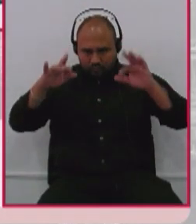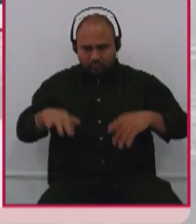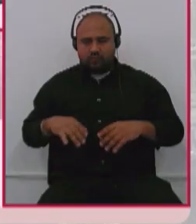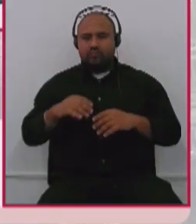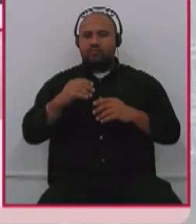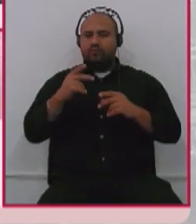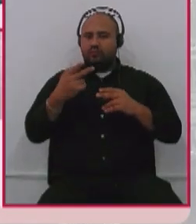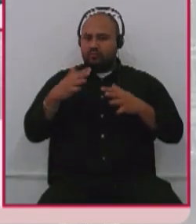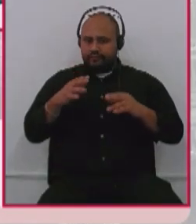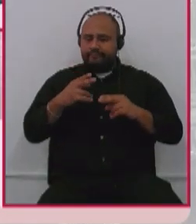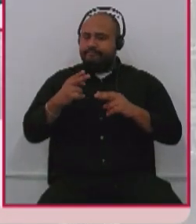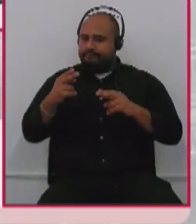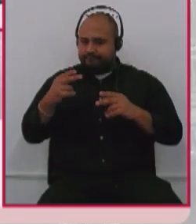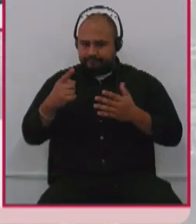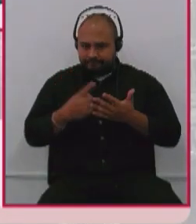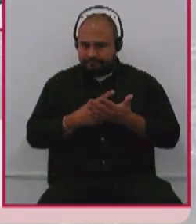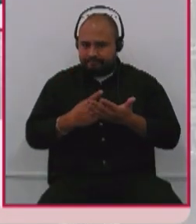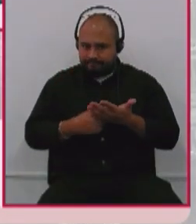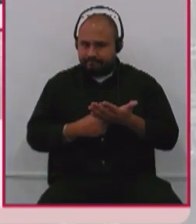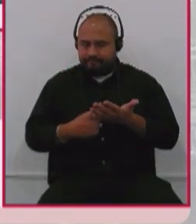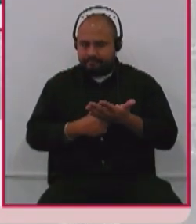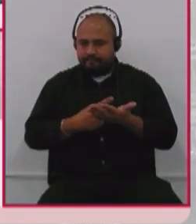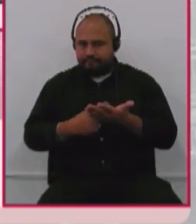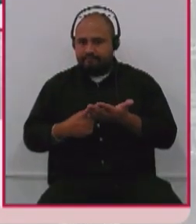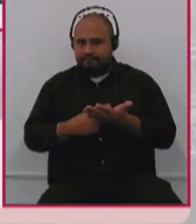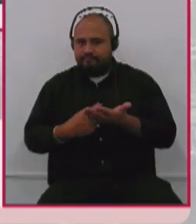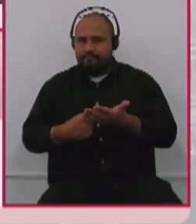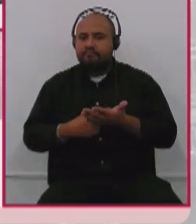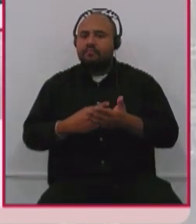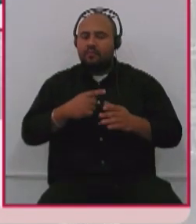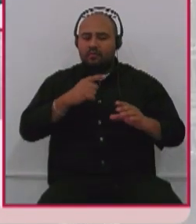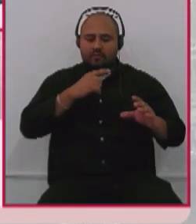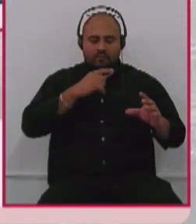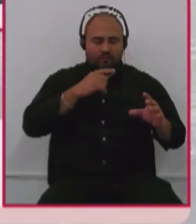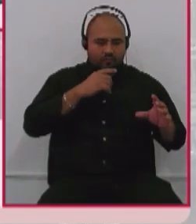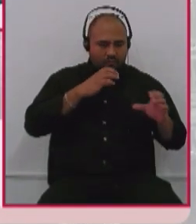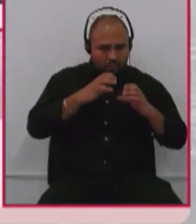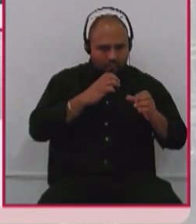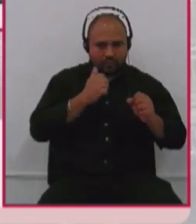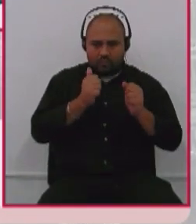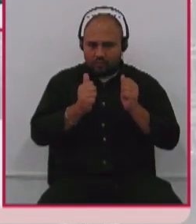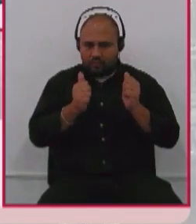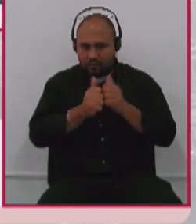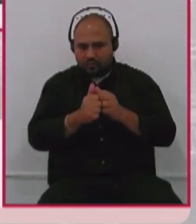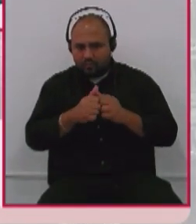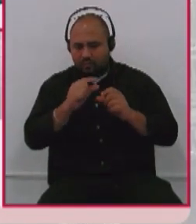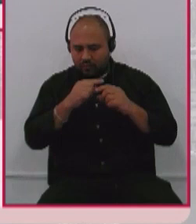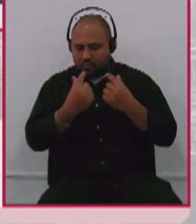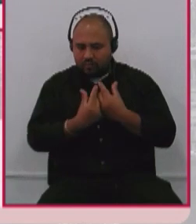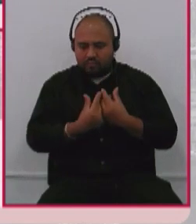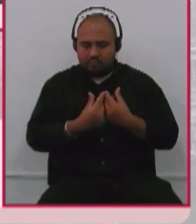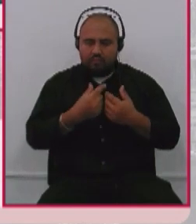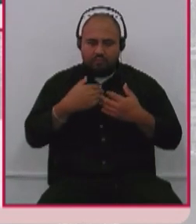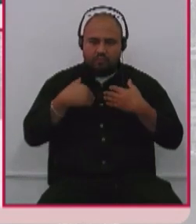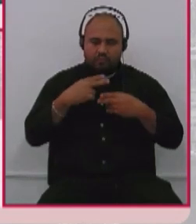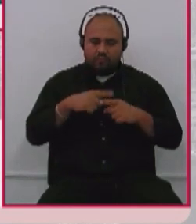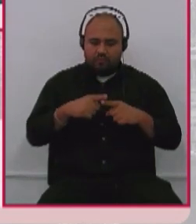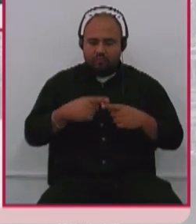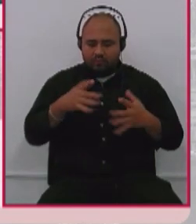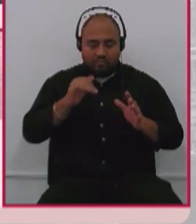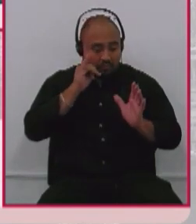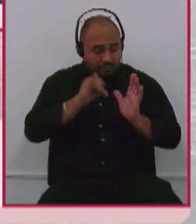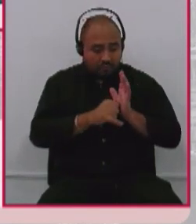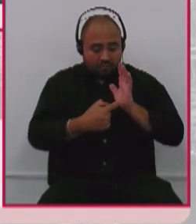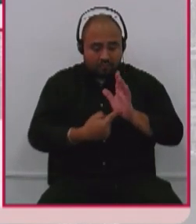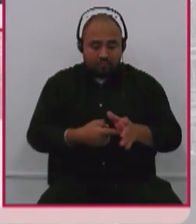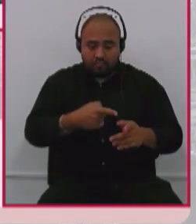un planeamiento integrado de actividades, contribuyó a que la utilización efectiva aumente. Los resultados es que la